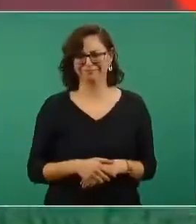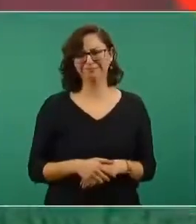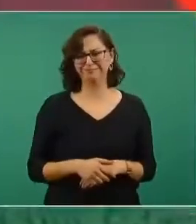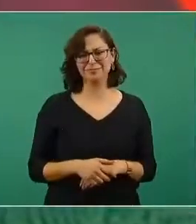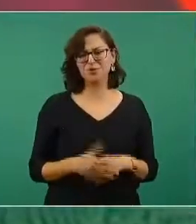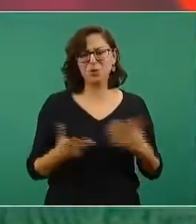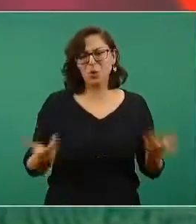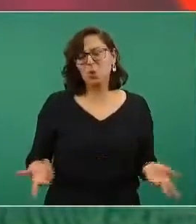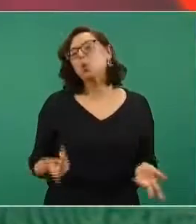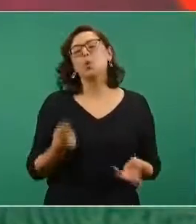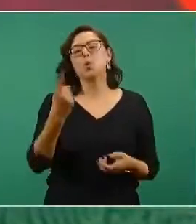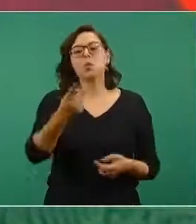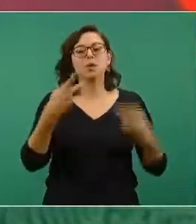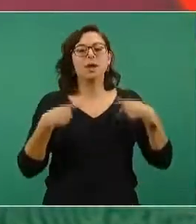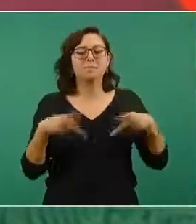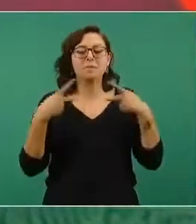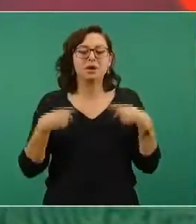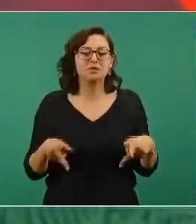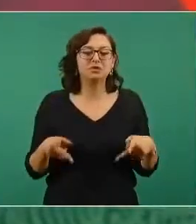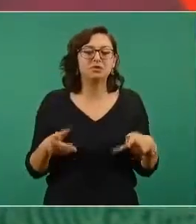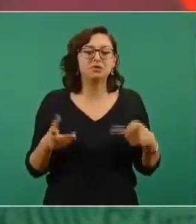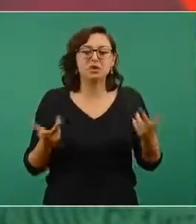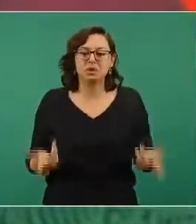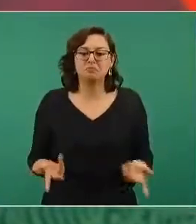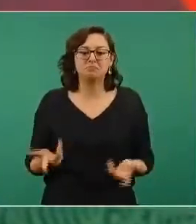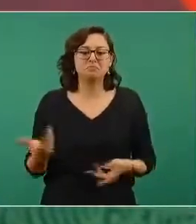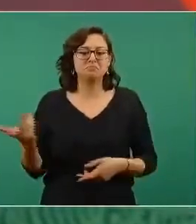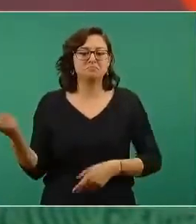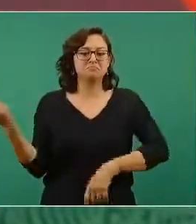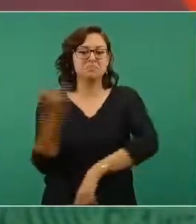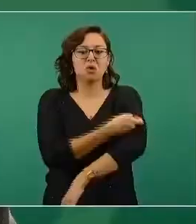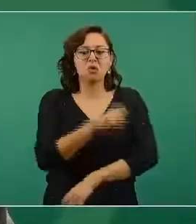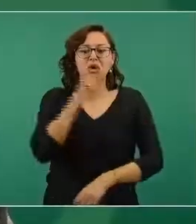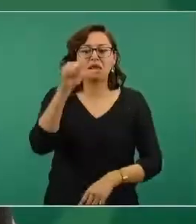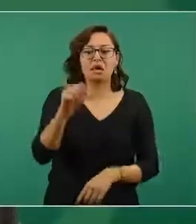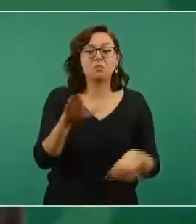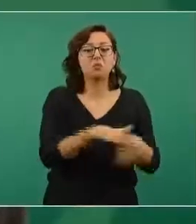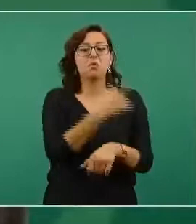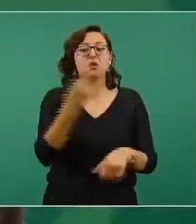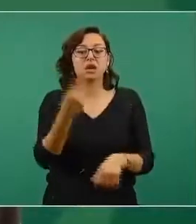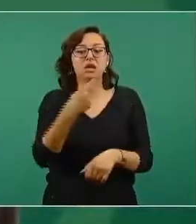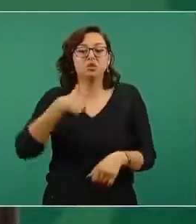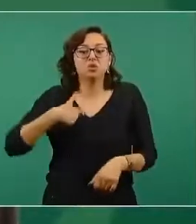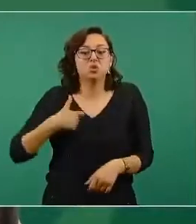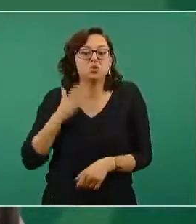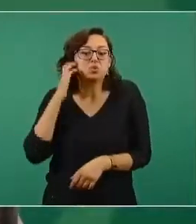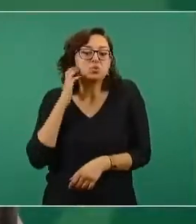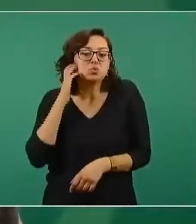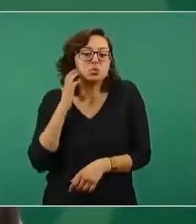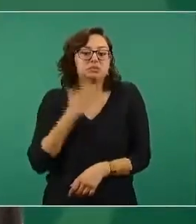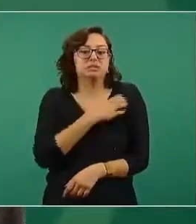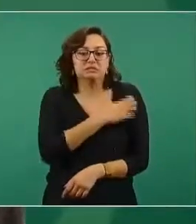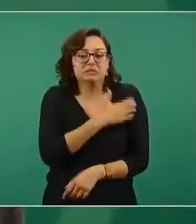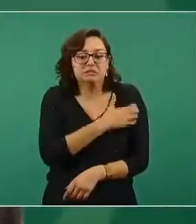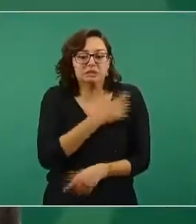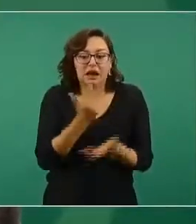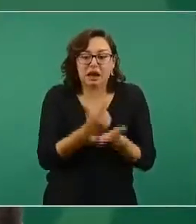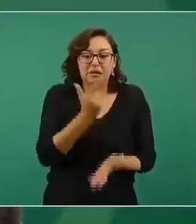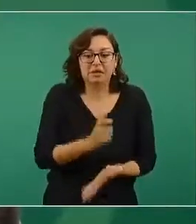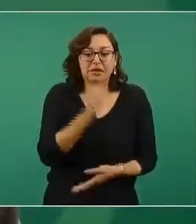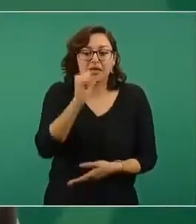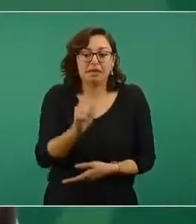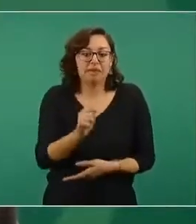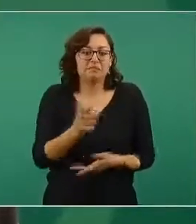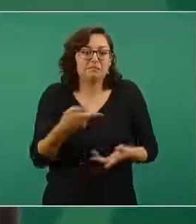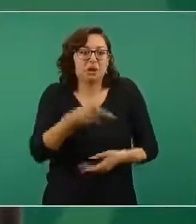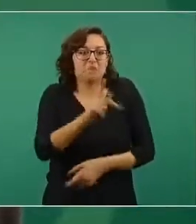ha sufrido que se le niegue la vacuna por tener una reacción alérgica que no ha sido grave, pues denúncialo, porque